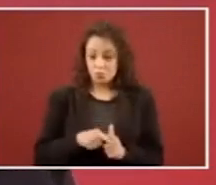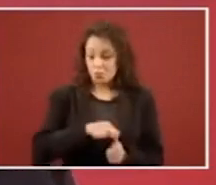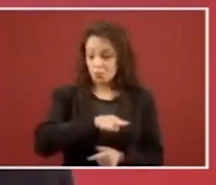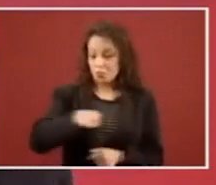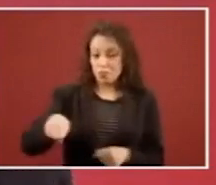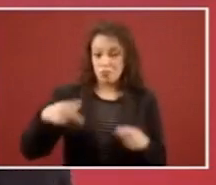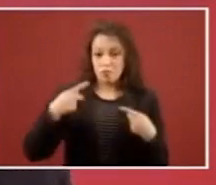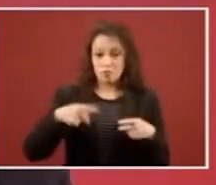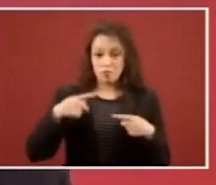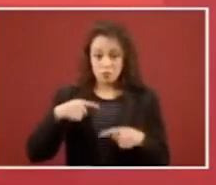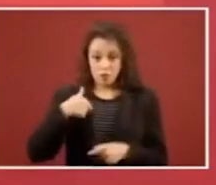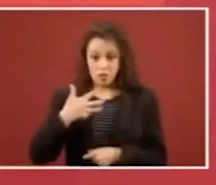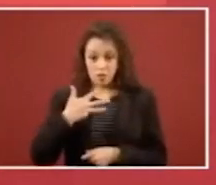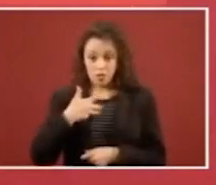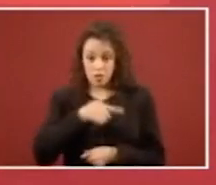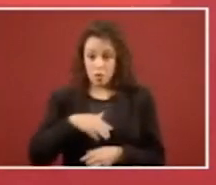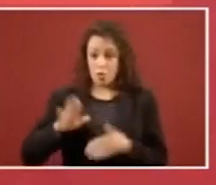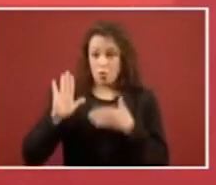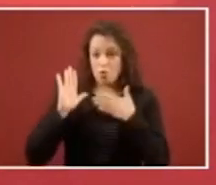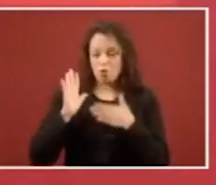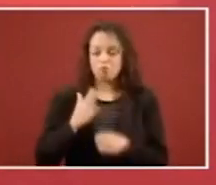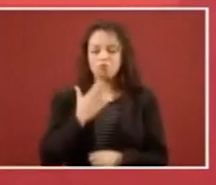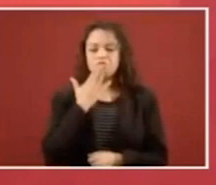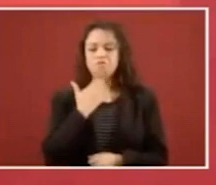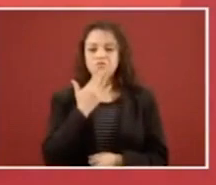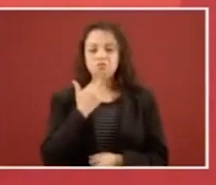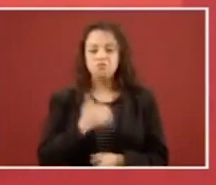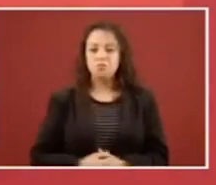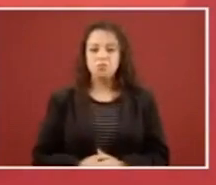intereses creados, ni con